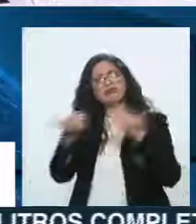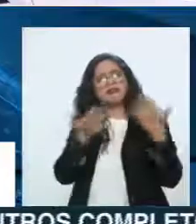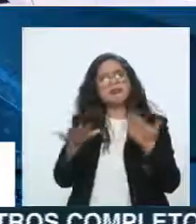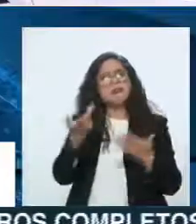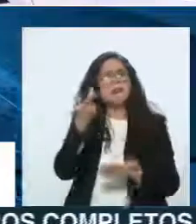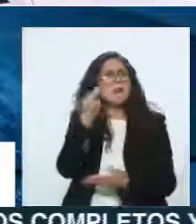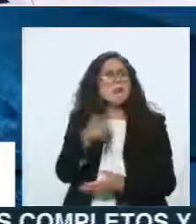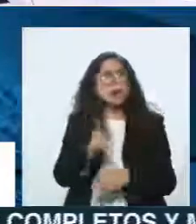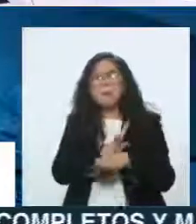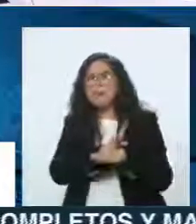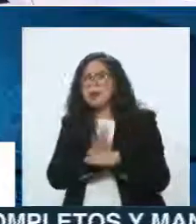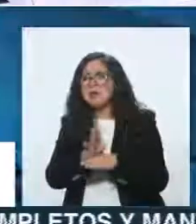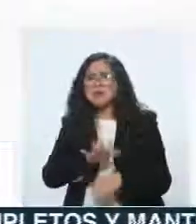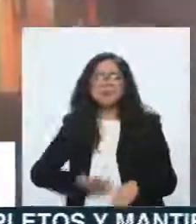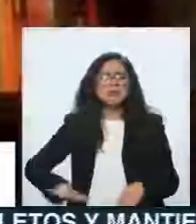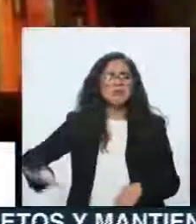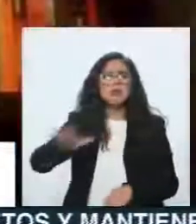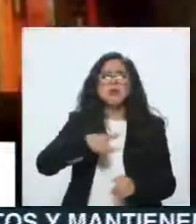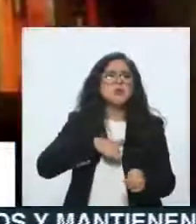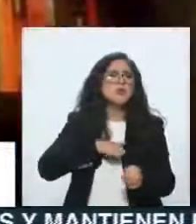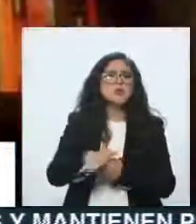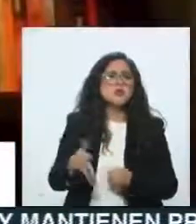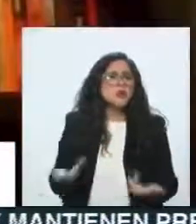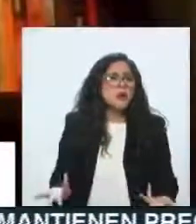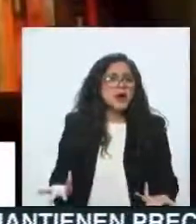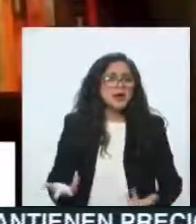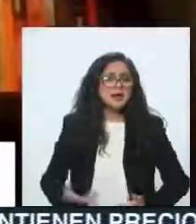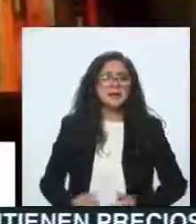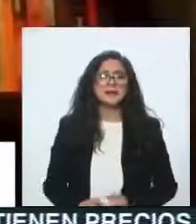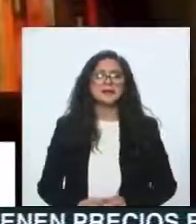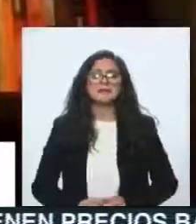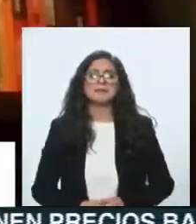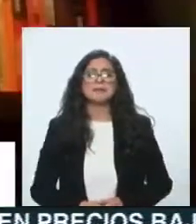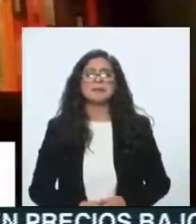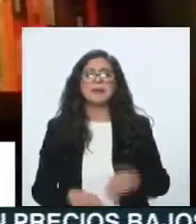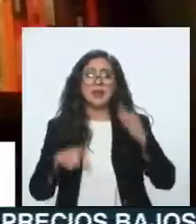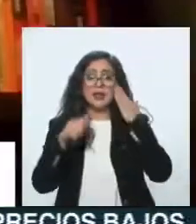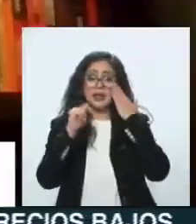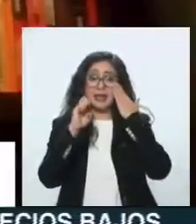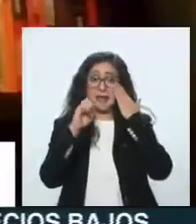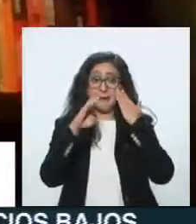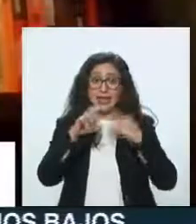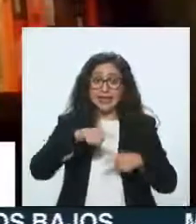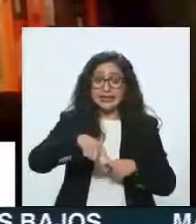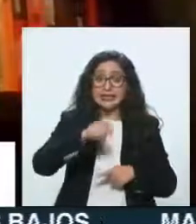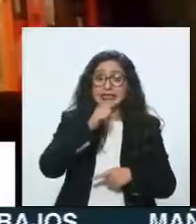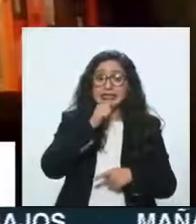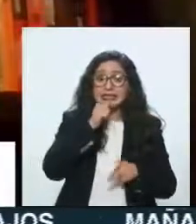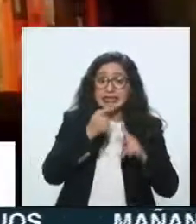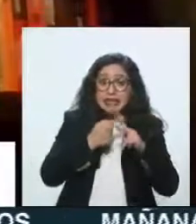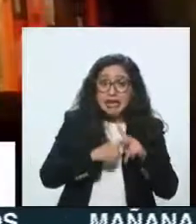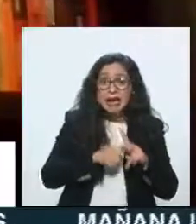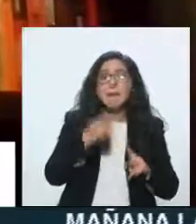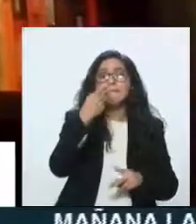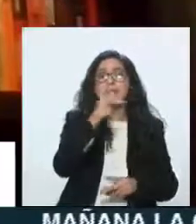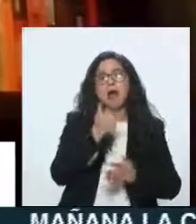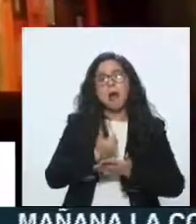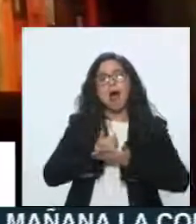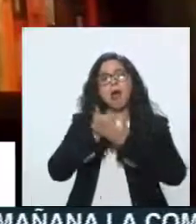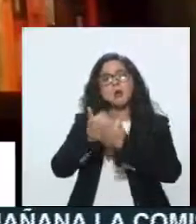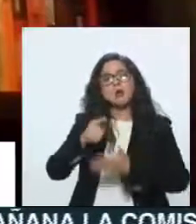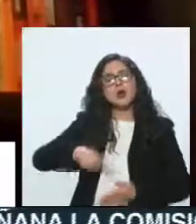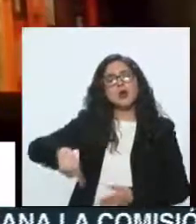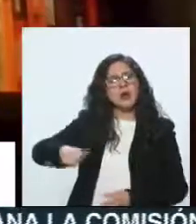beneficiar? Mira, el tratado, aún sin entrar en vigor, ya tuvo efectos benéficos para los ciudadanos, particularmente porque